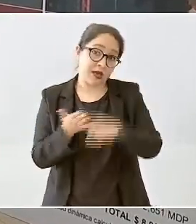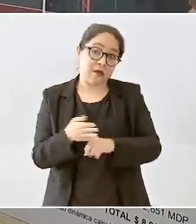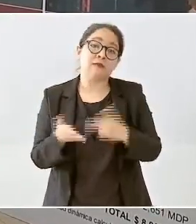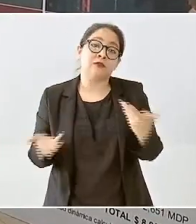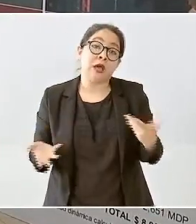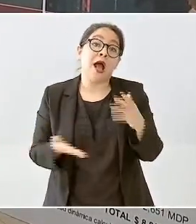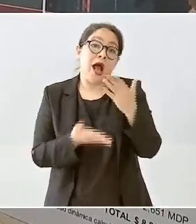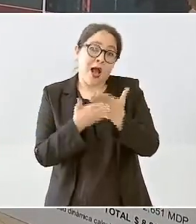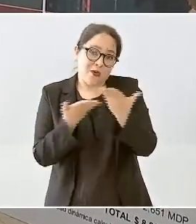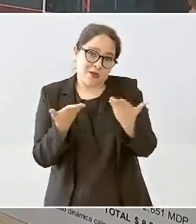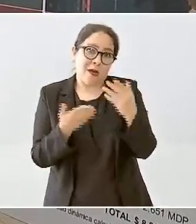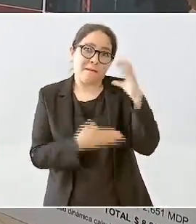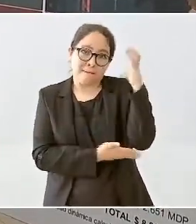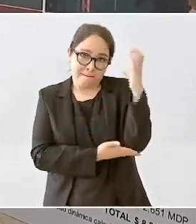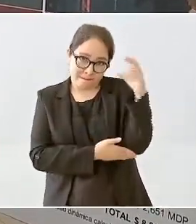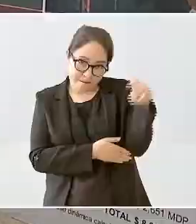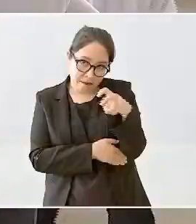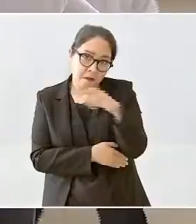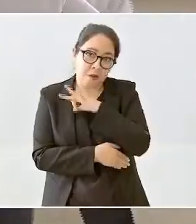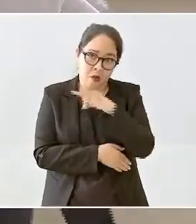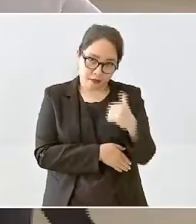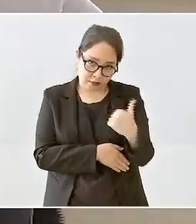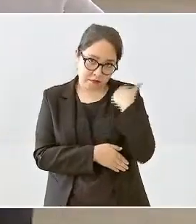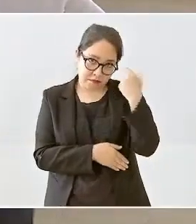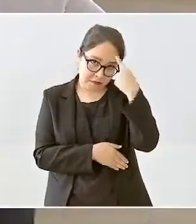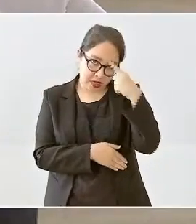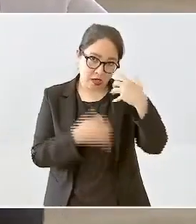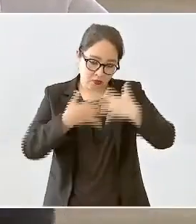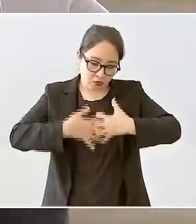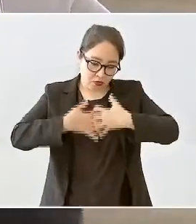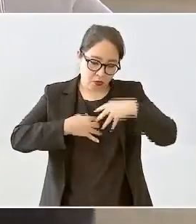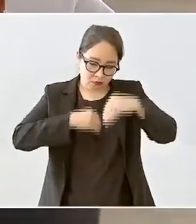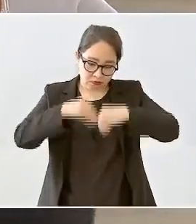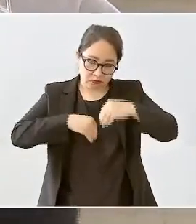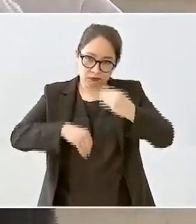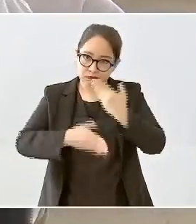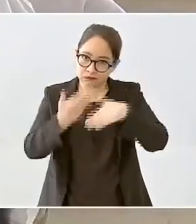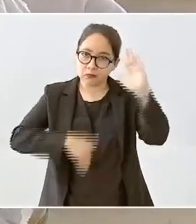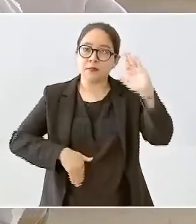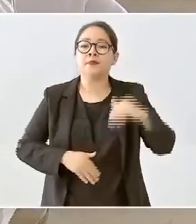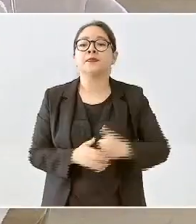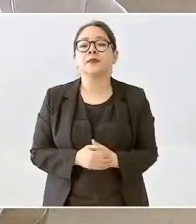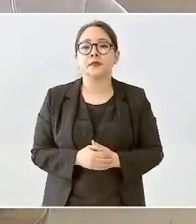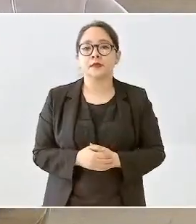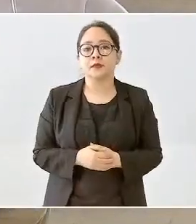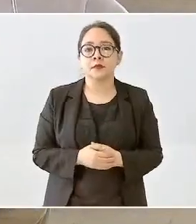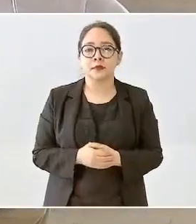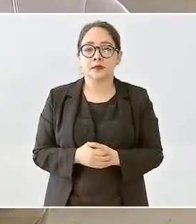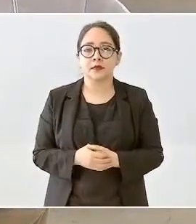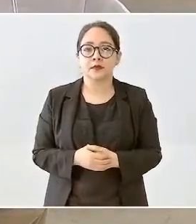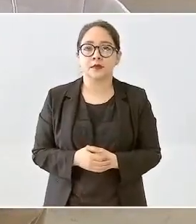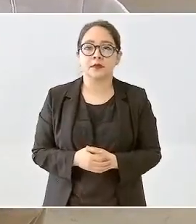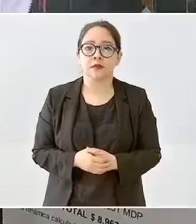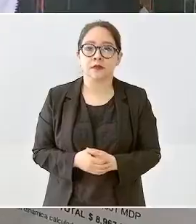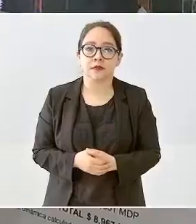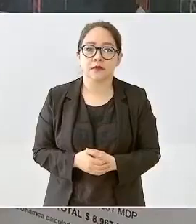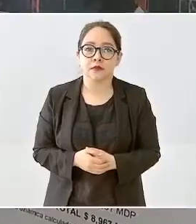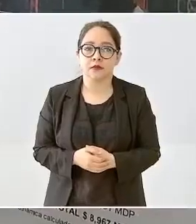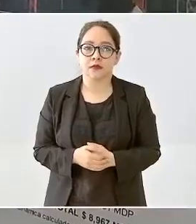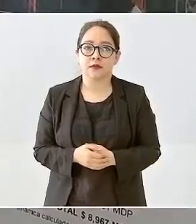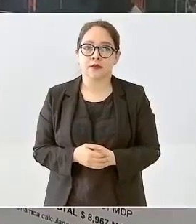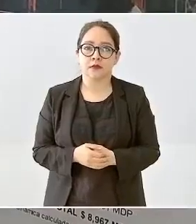puerto estratégico para el desarrollo de este tipo de industria. ¿Cuántos es la superficie de Pemex? Sí,